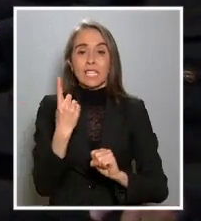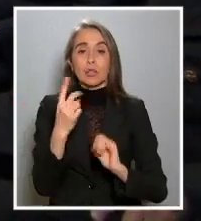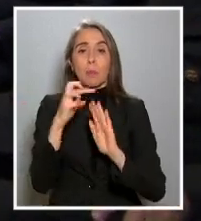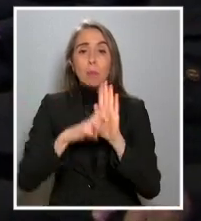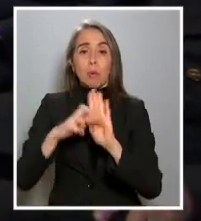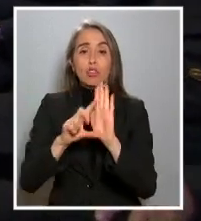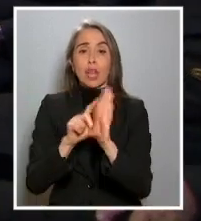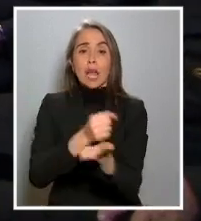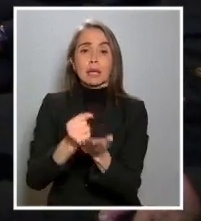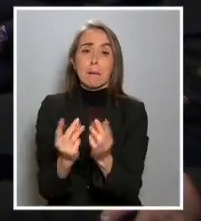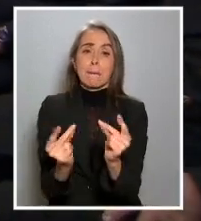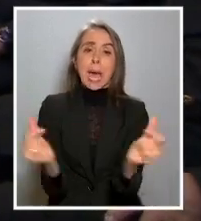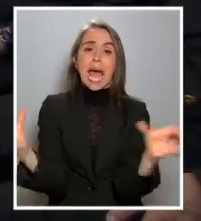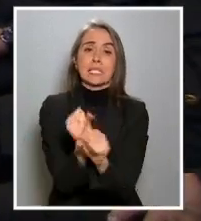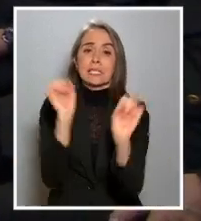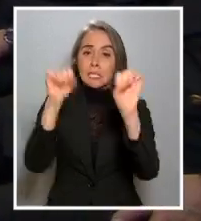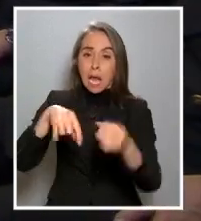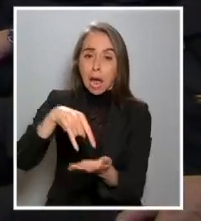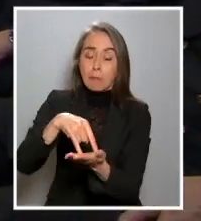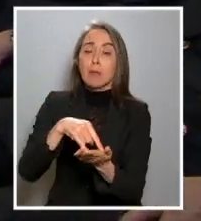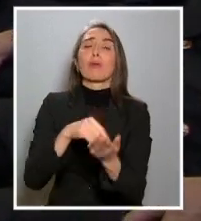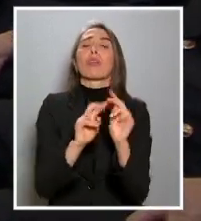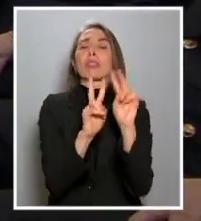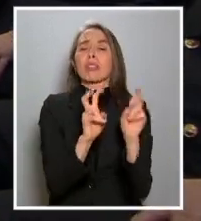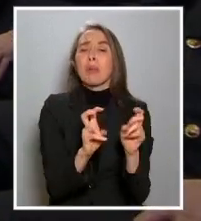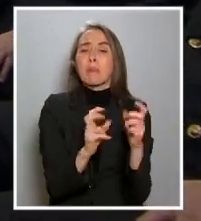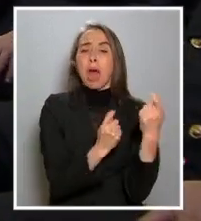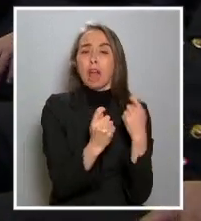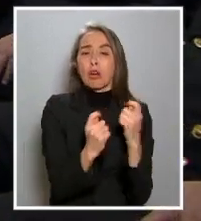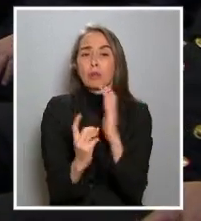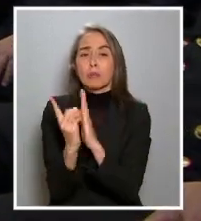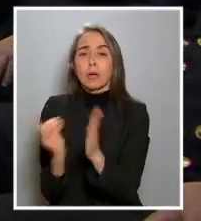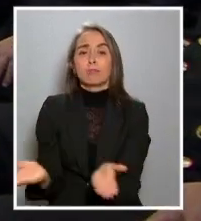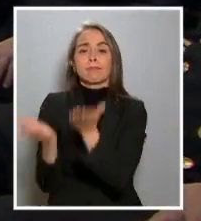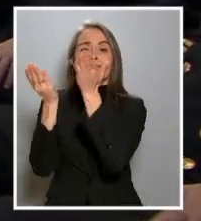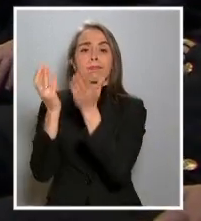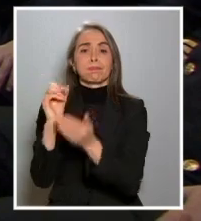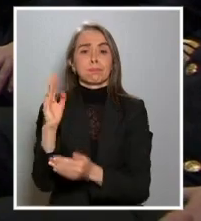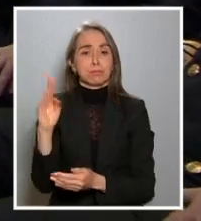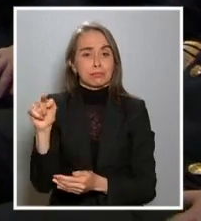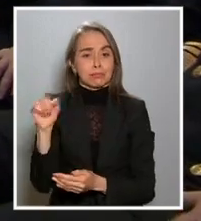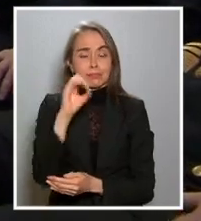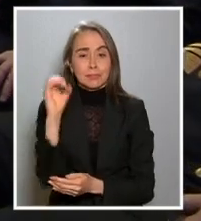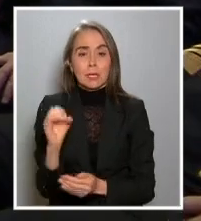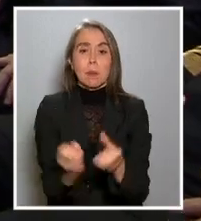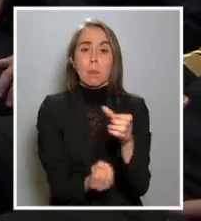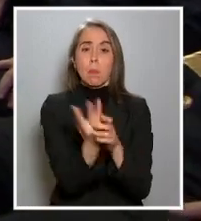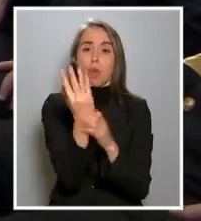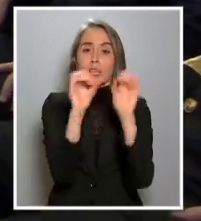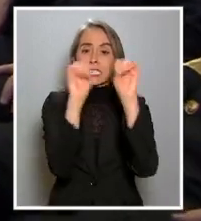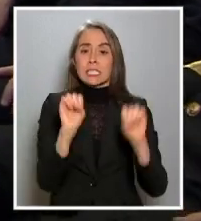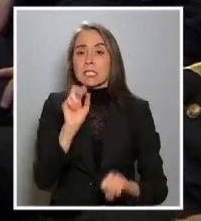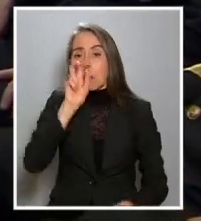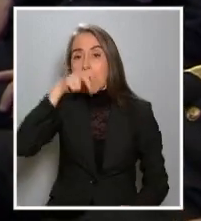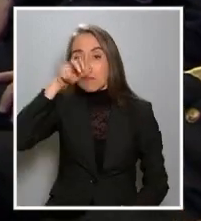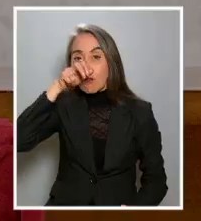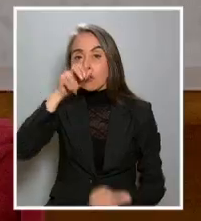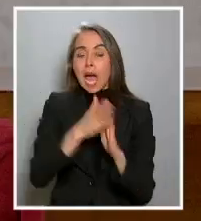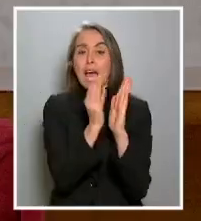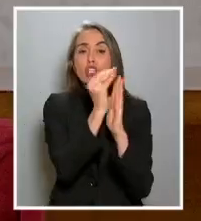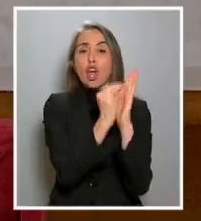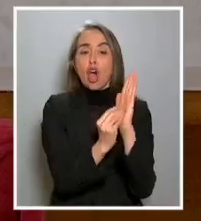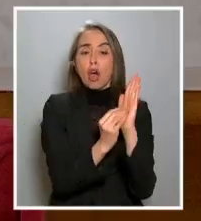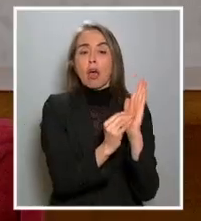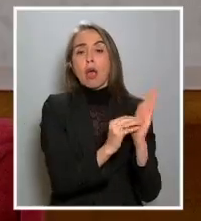que están vinculados a la economía y el crecimiento. Esto incluye la modernización del sistema de notarios y registral